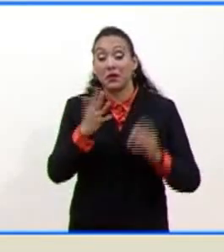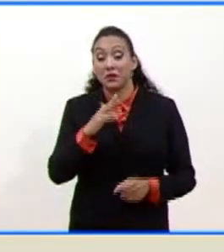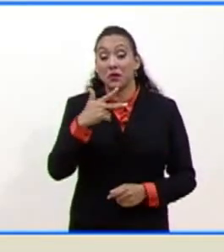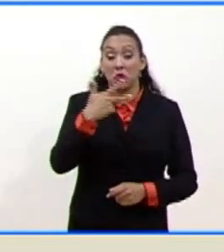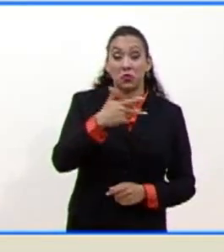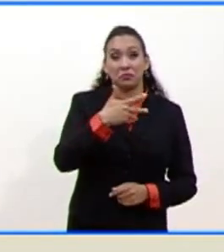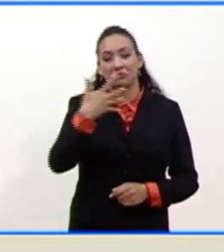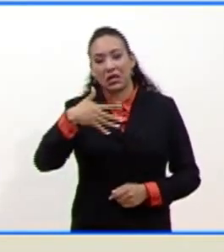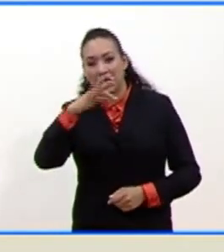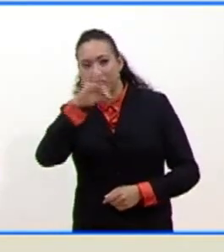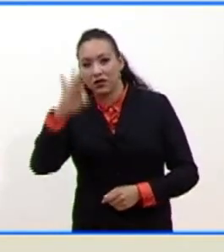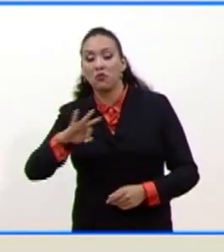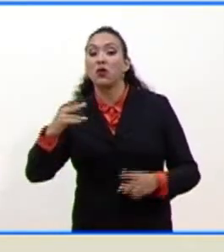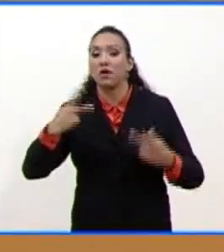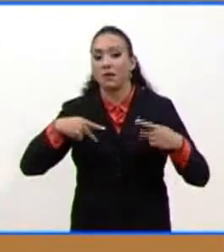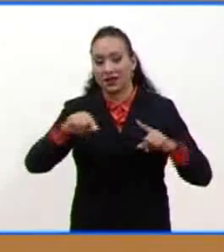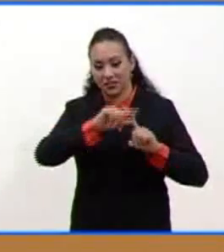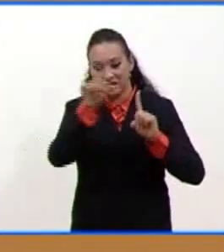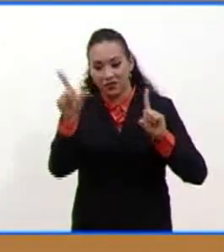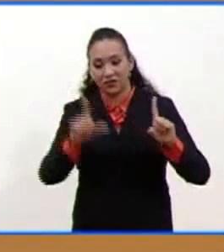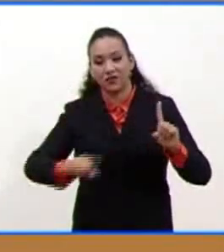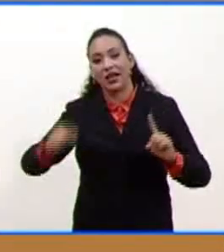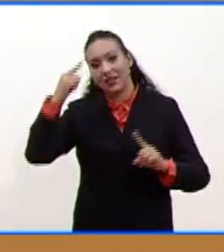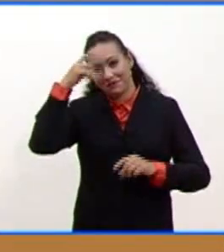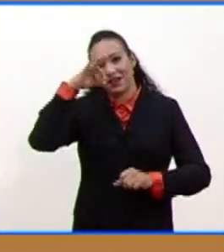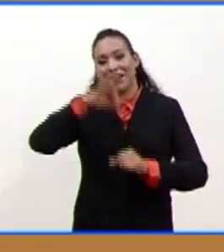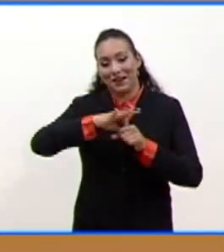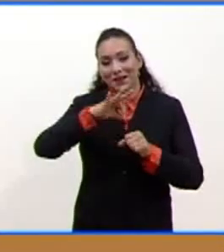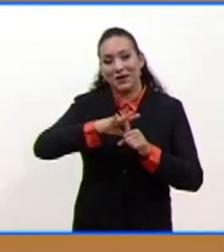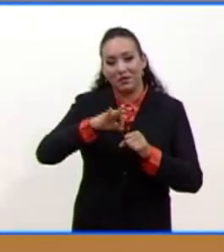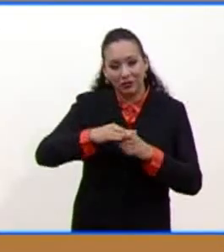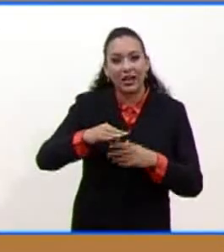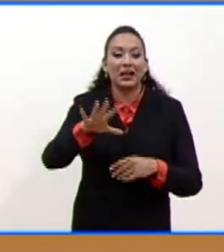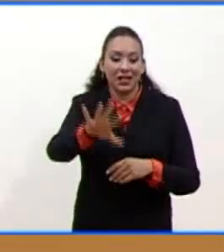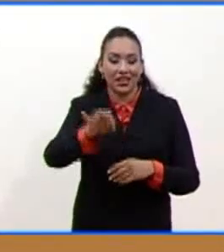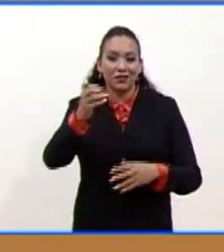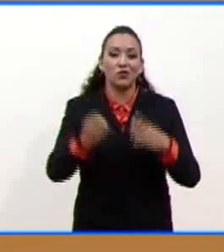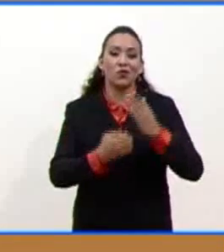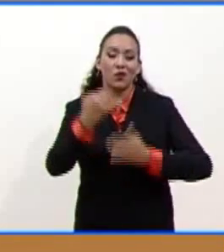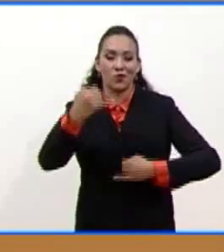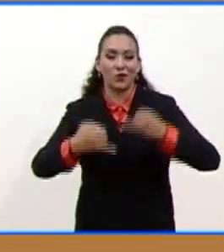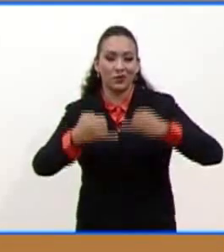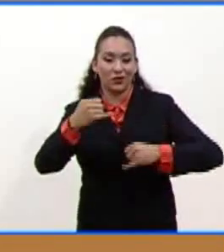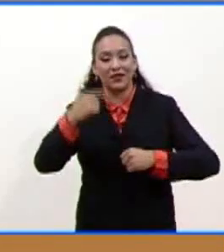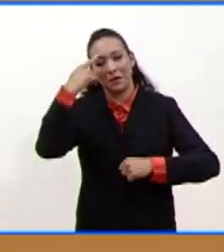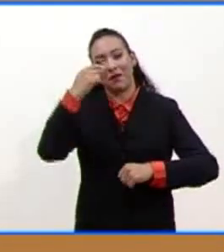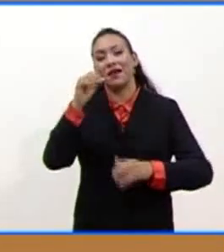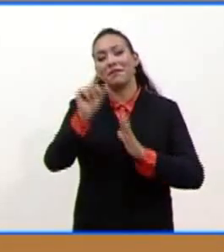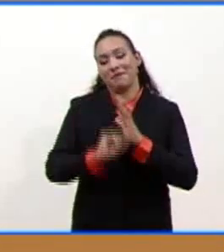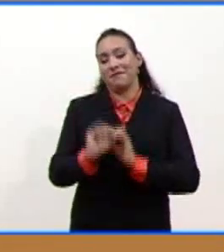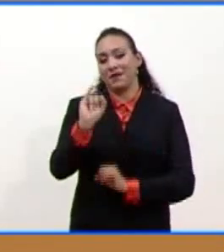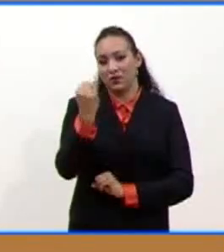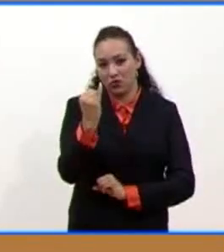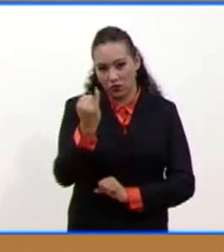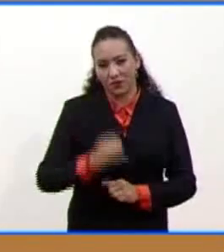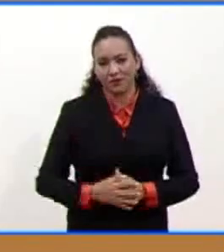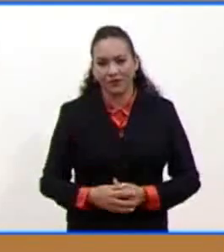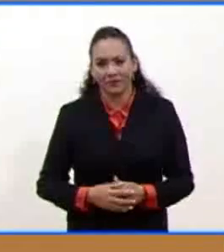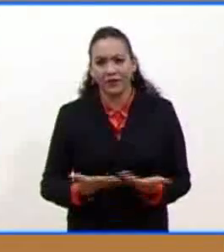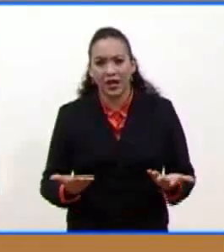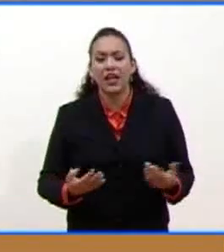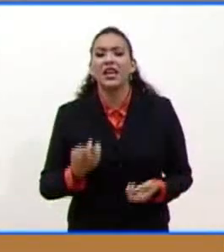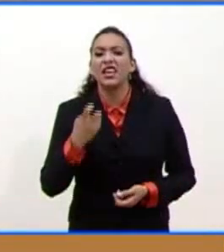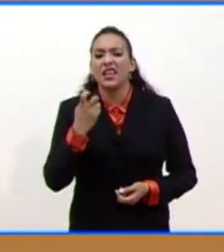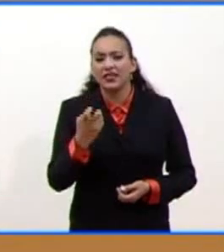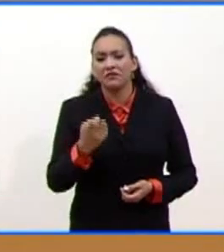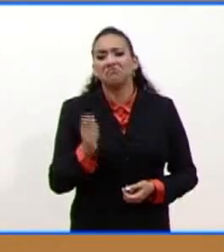el 15% del padrón electoral para la primera elección extraordinaria del Poder Judicial de junio próximo. Lo anterior obedece a